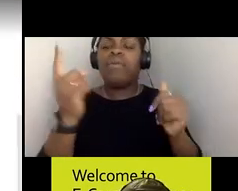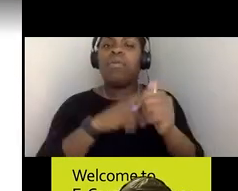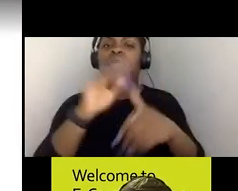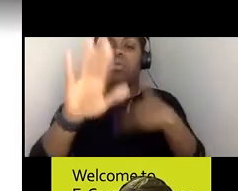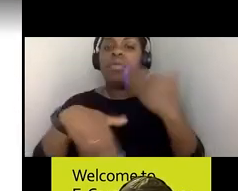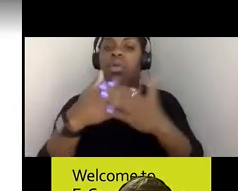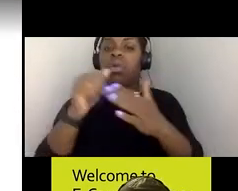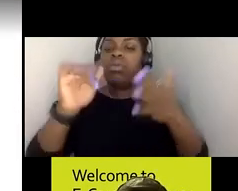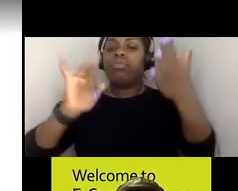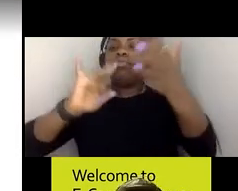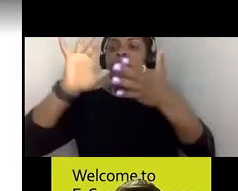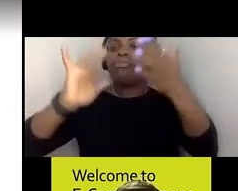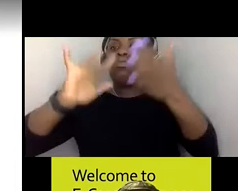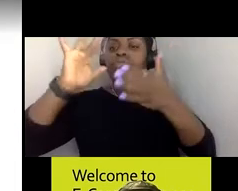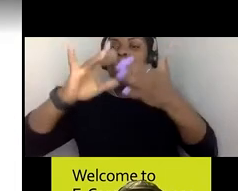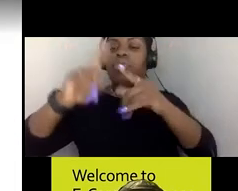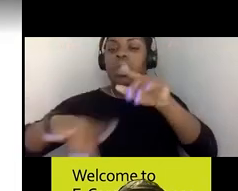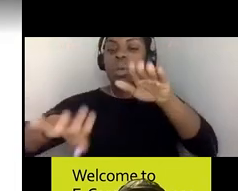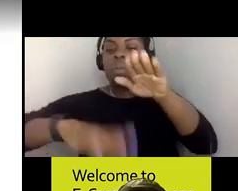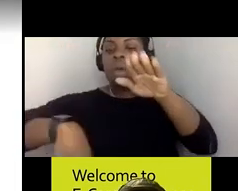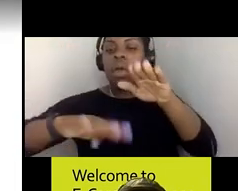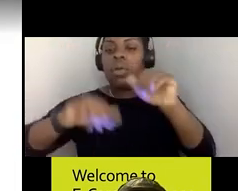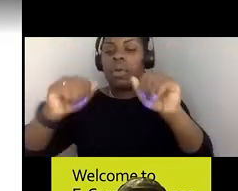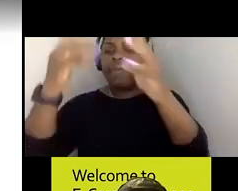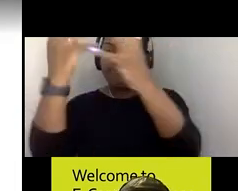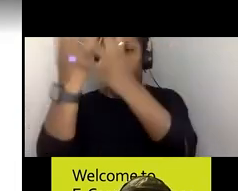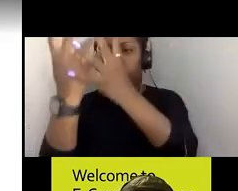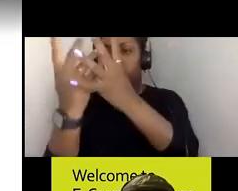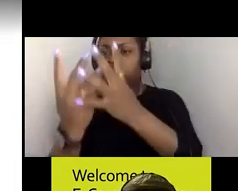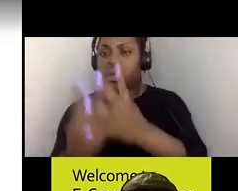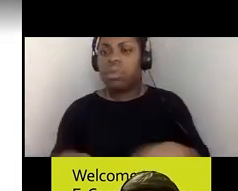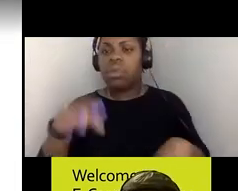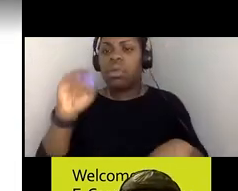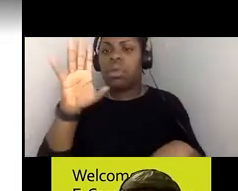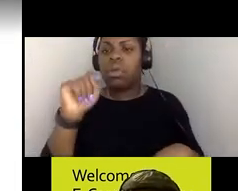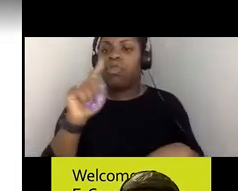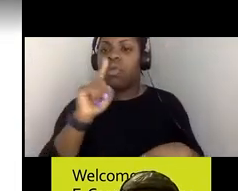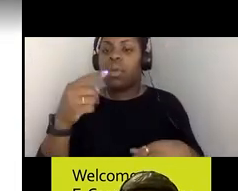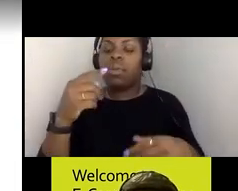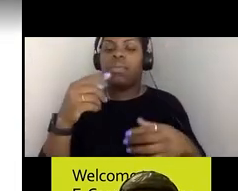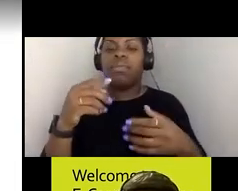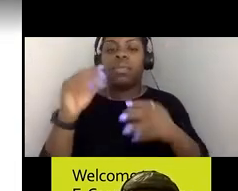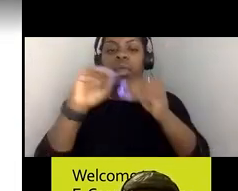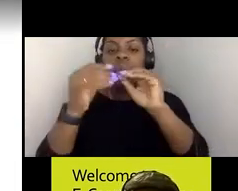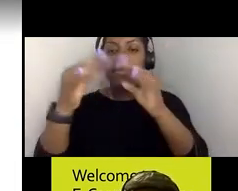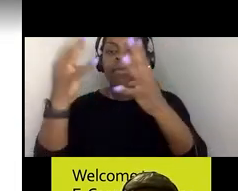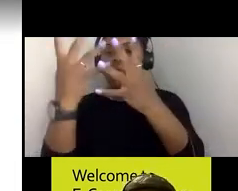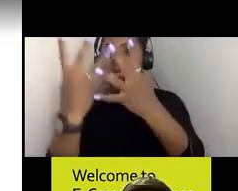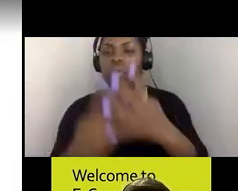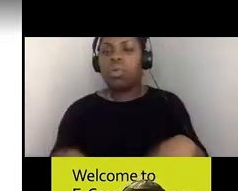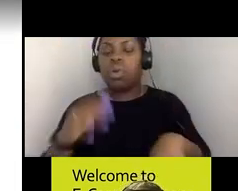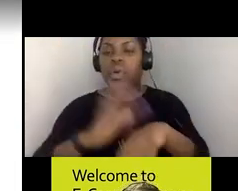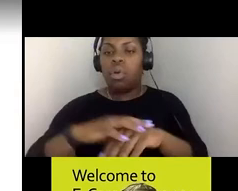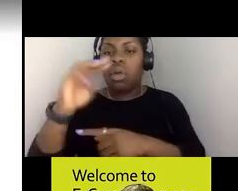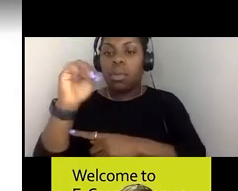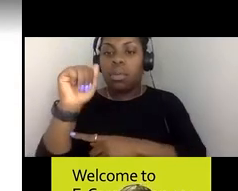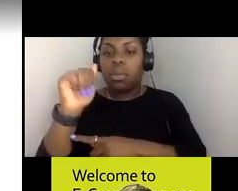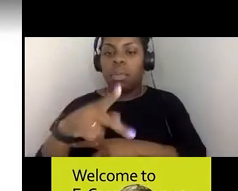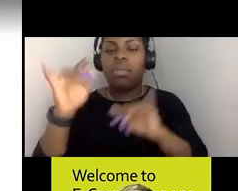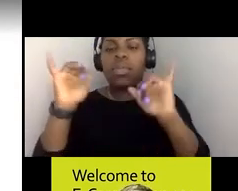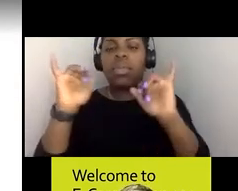si vamos a la parte inferior, podemos hacer un filtro. Tenemos diferentes filtros